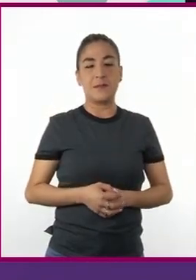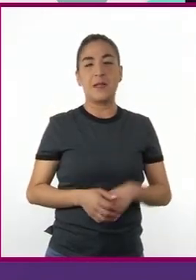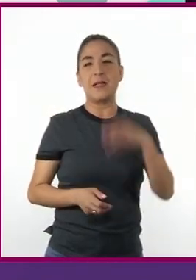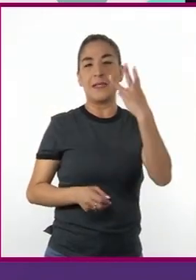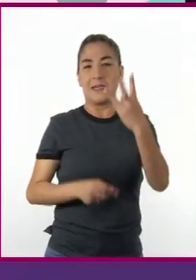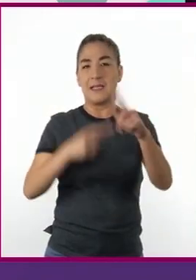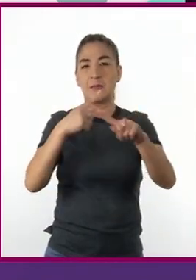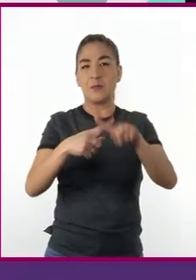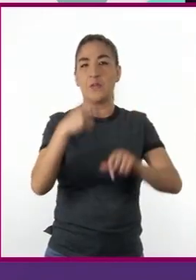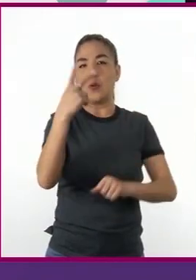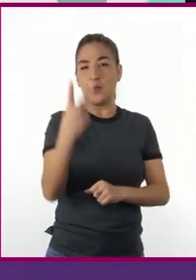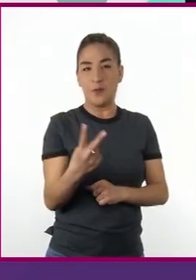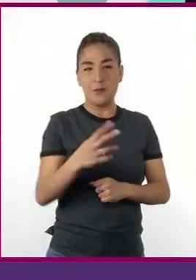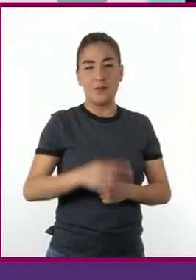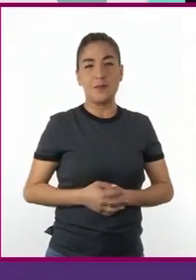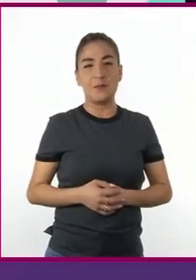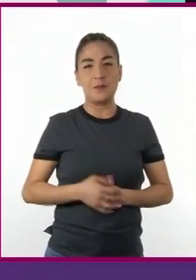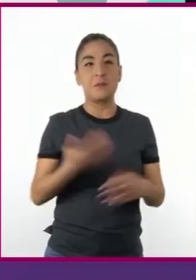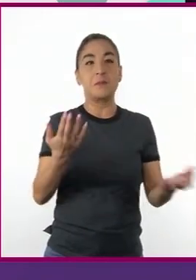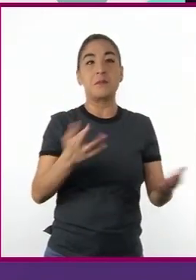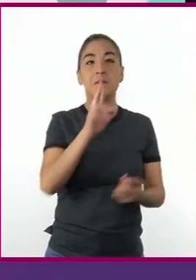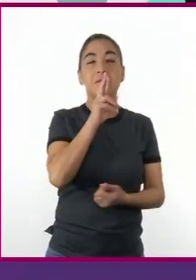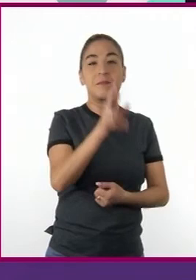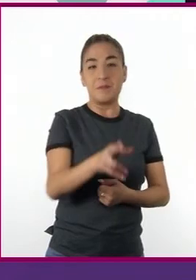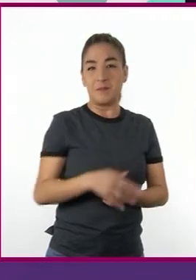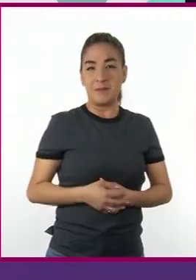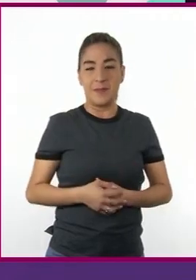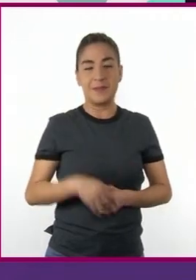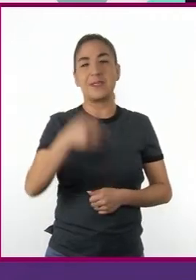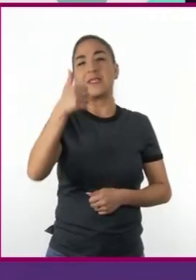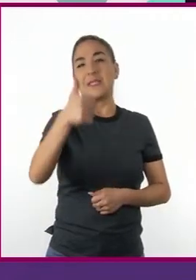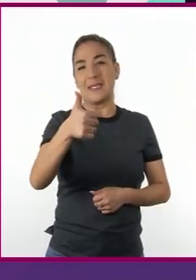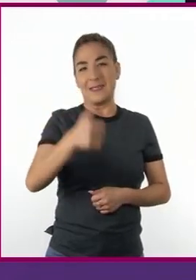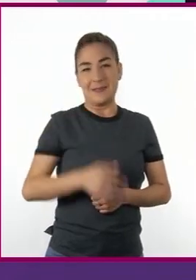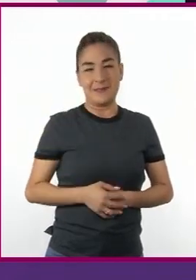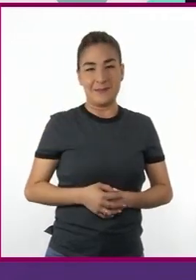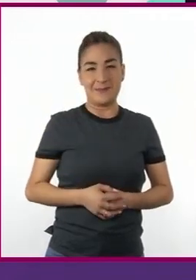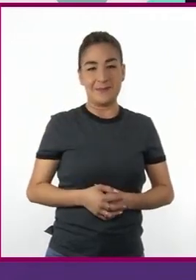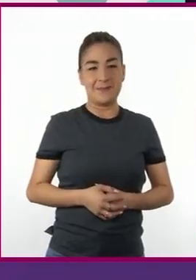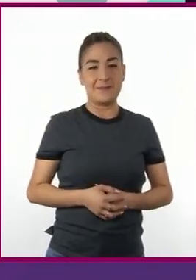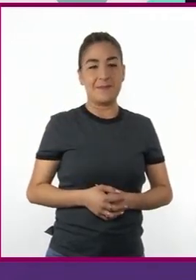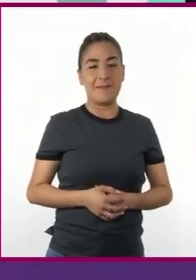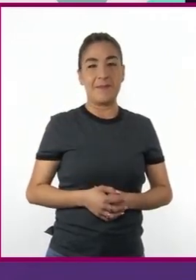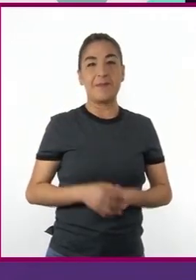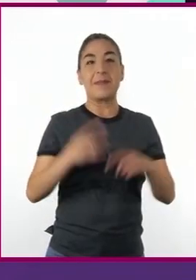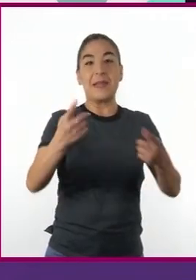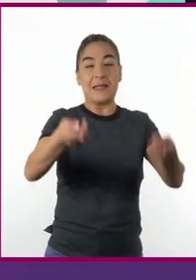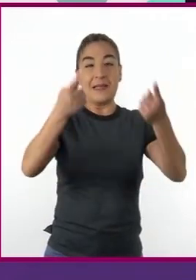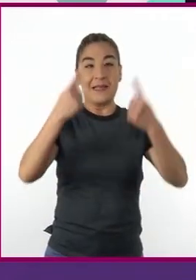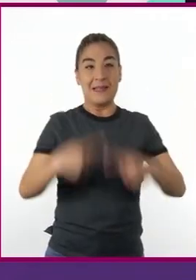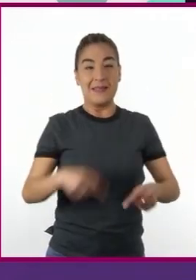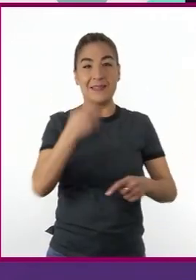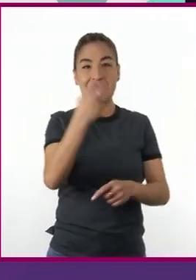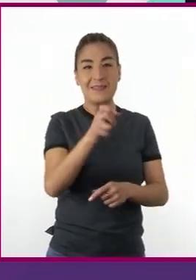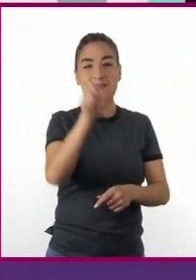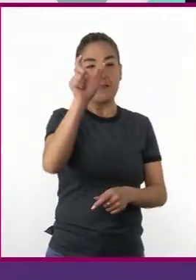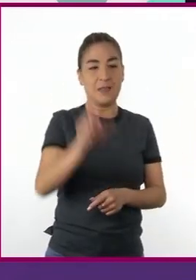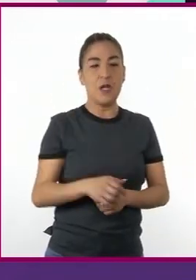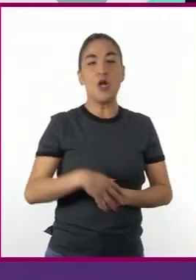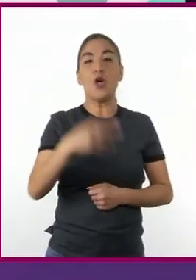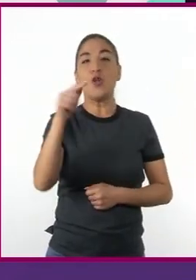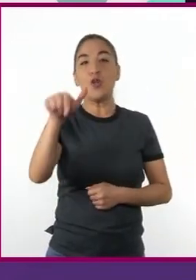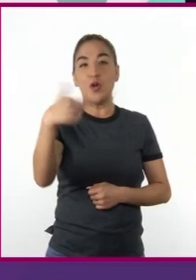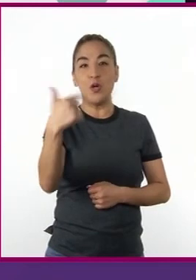por 2. Nos da como resultado 6. Pero en la columna de distancia tenemos un